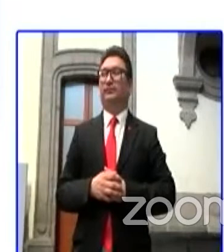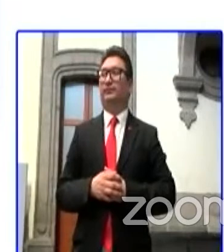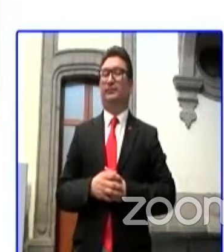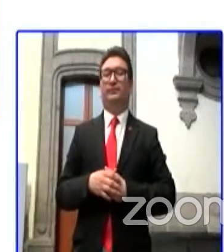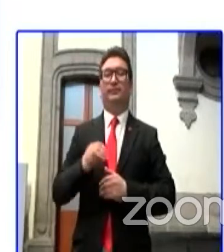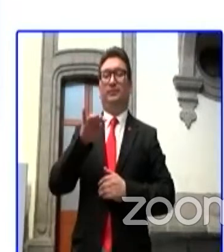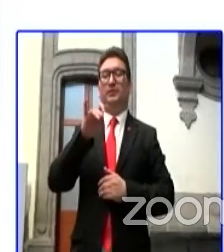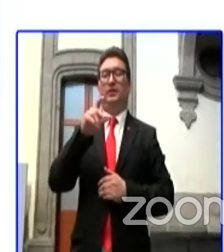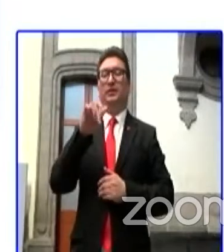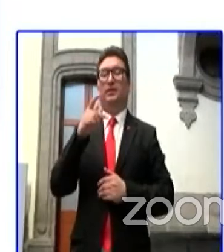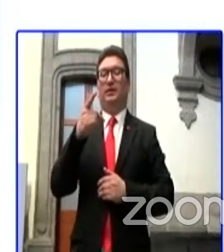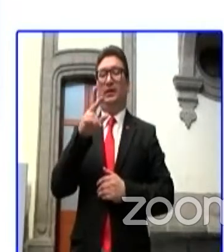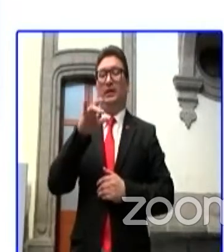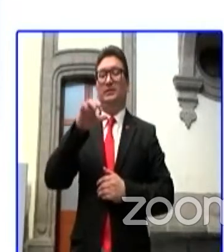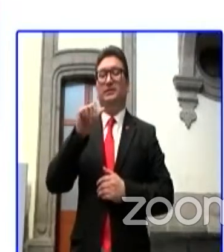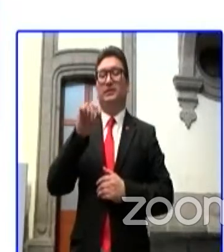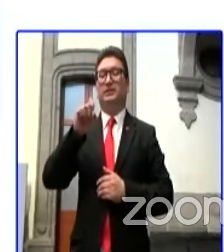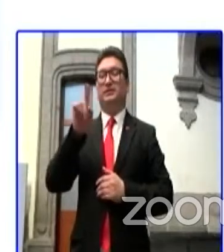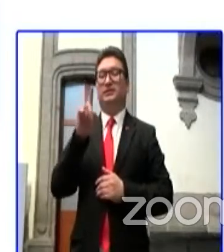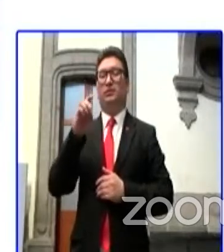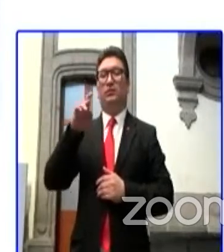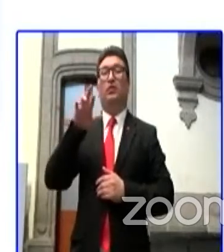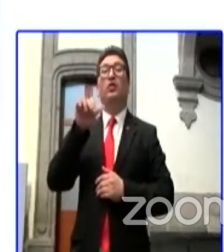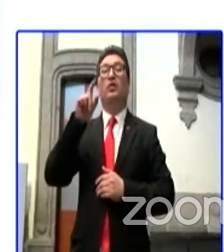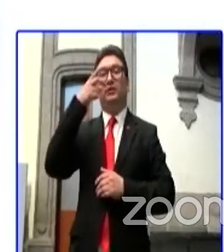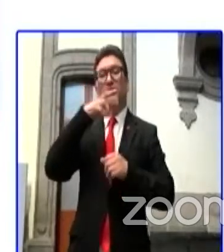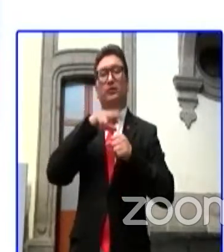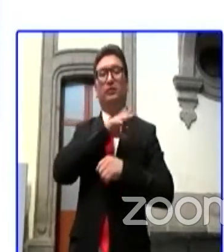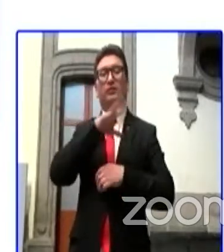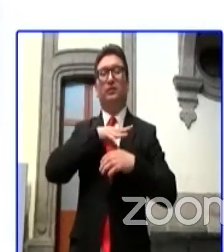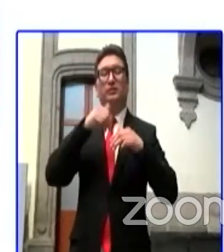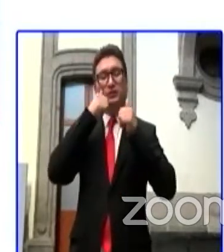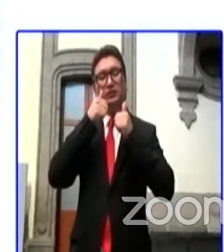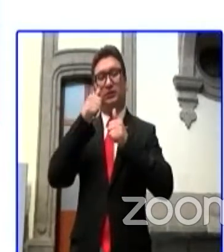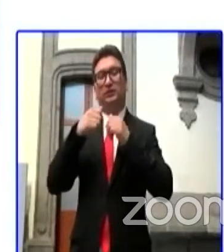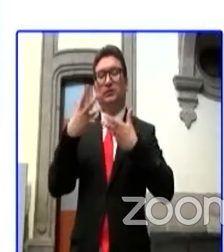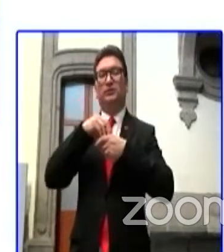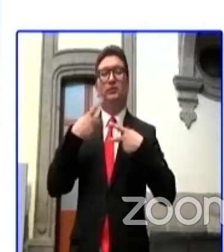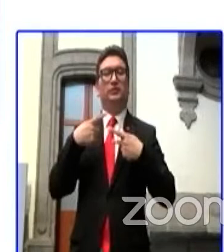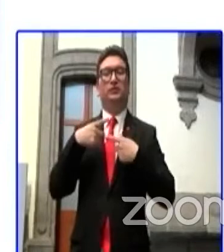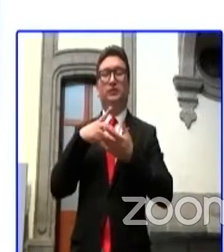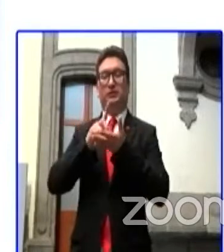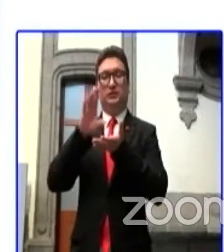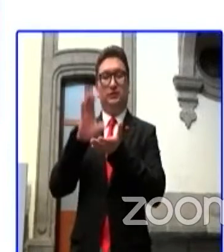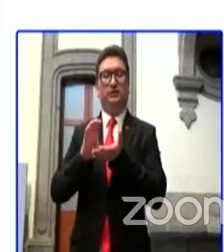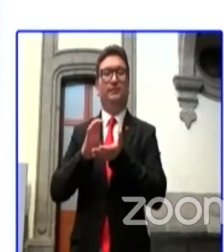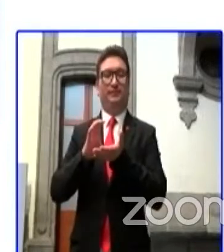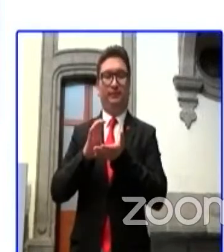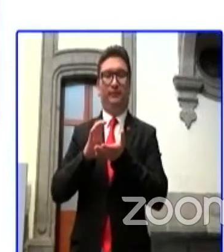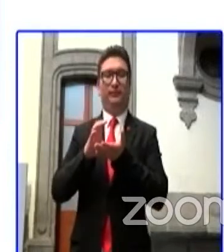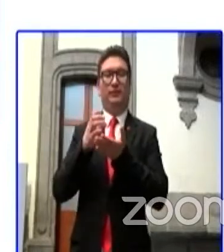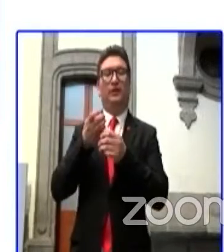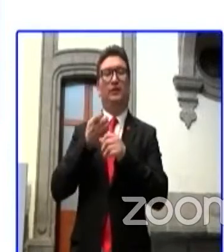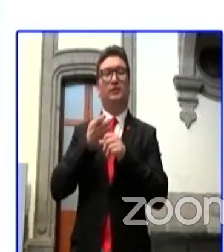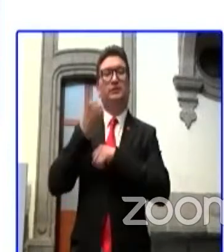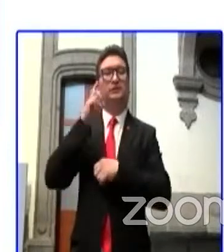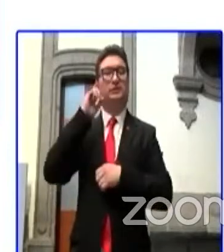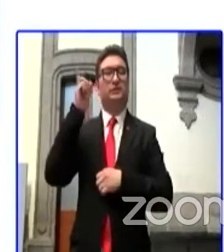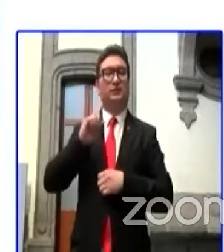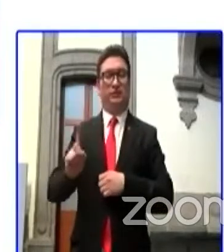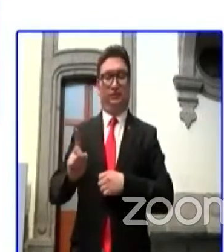Miriam García Zamora, directora general del Instituto para la Atención e Inclusión de las Personas con Discapacidad del Estado de